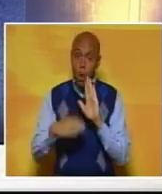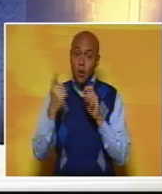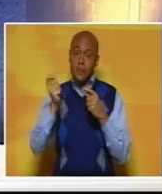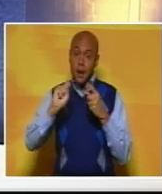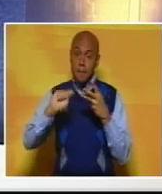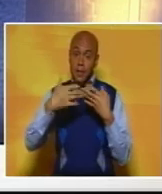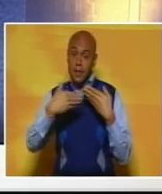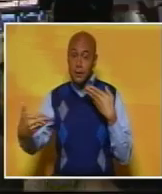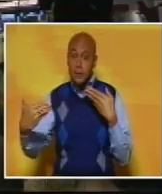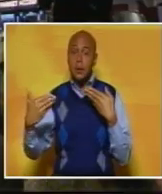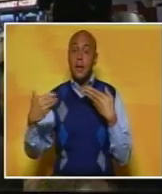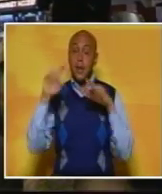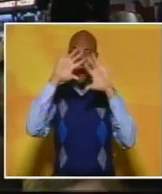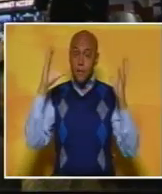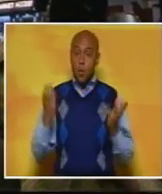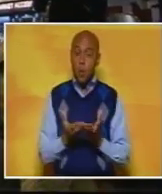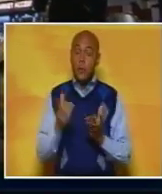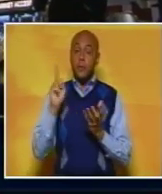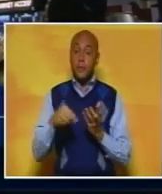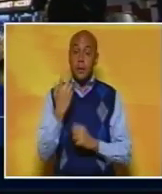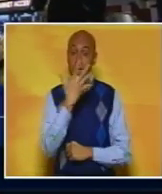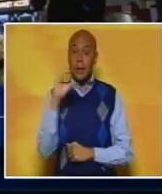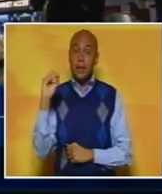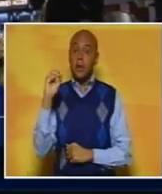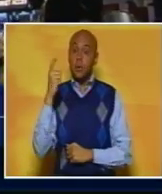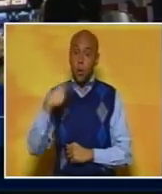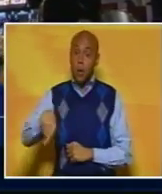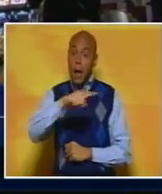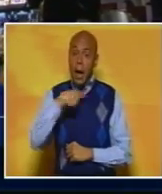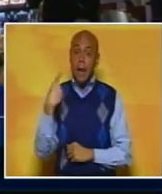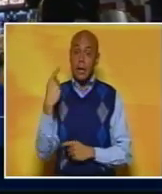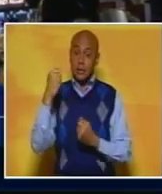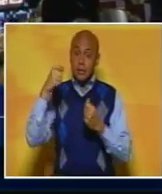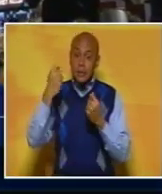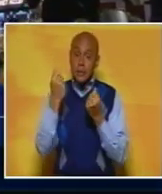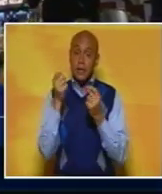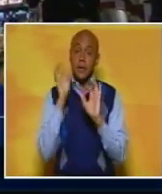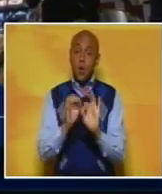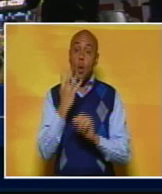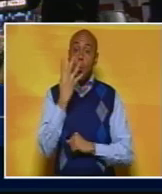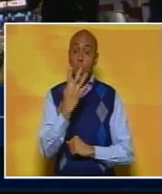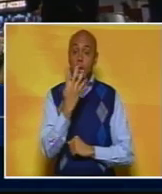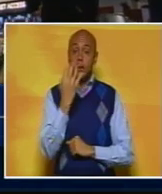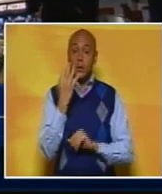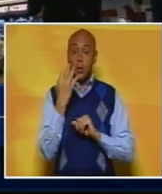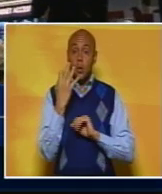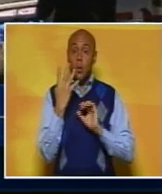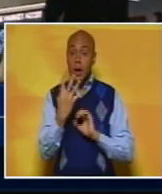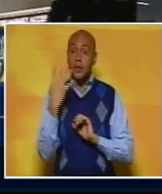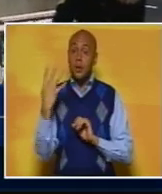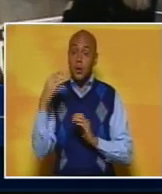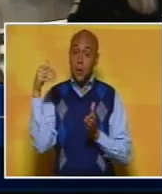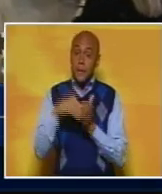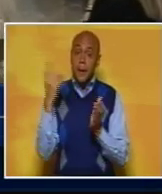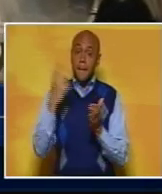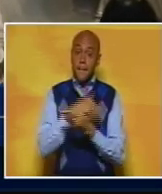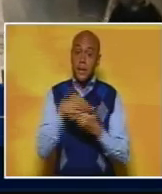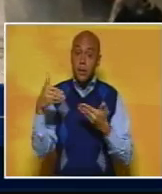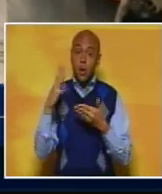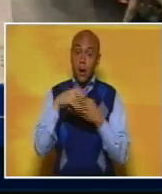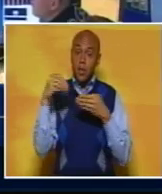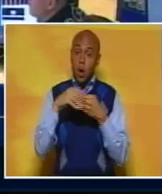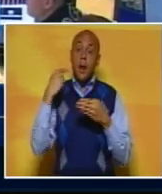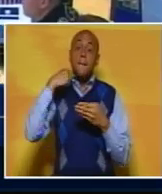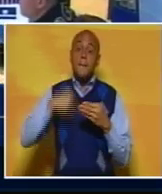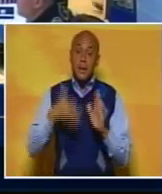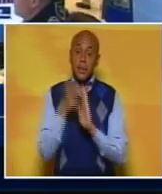trimestre. Asimismo, las 500 mayores fortunas del mundo perdieron más de 444.000 millones de dólares en la